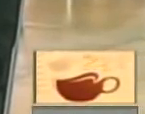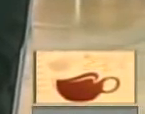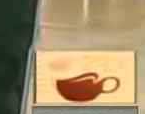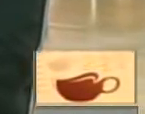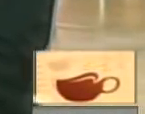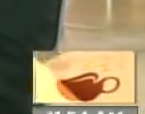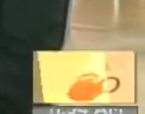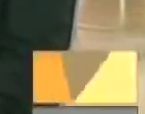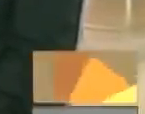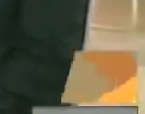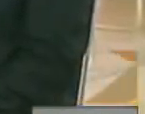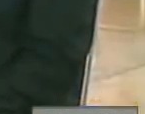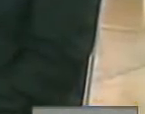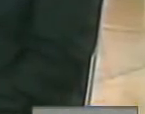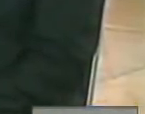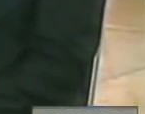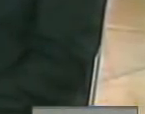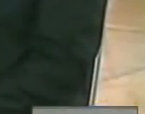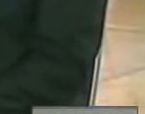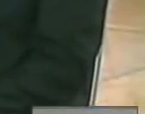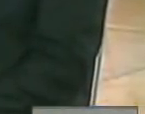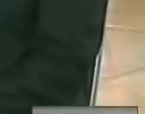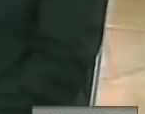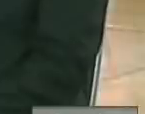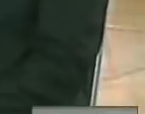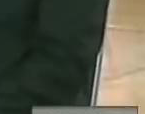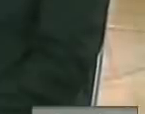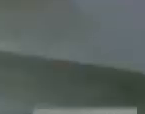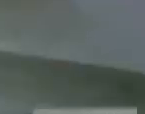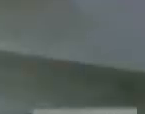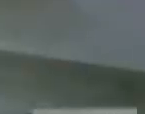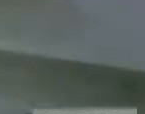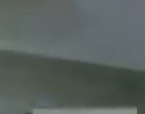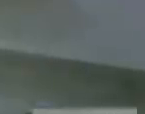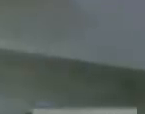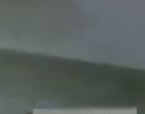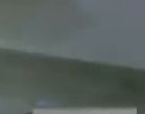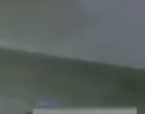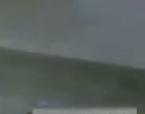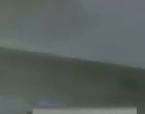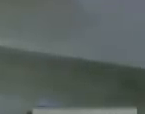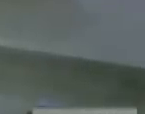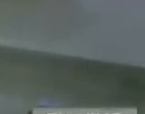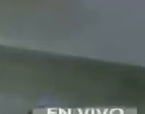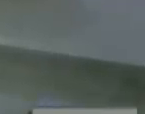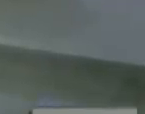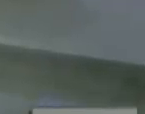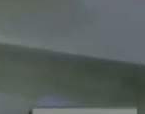según el cronograma iniciará el próximo 19 de noviembre.